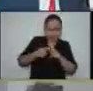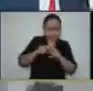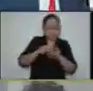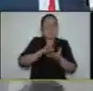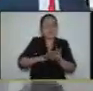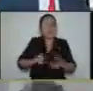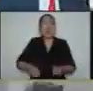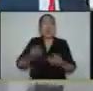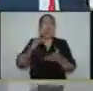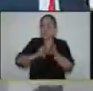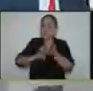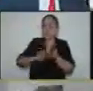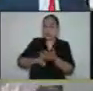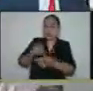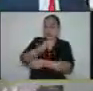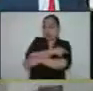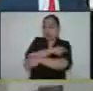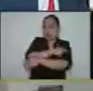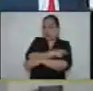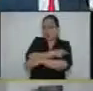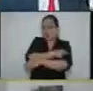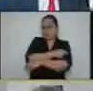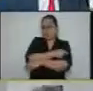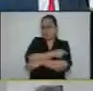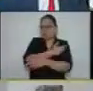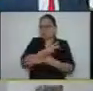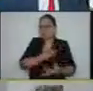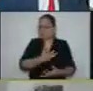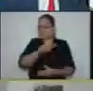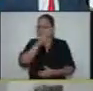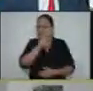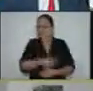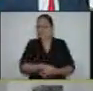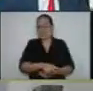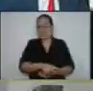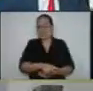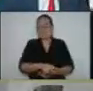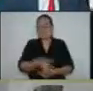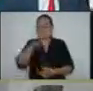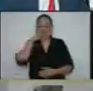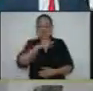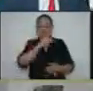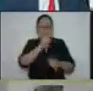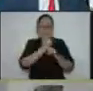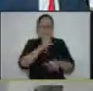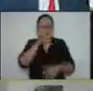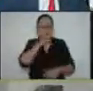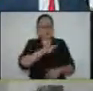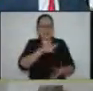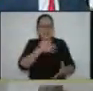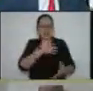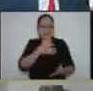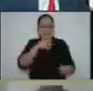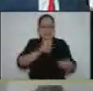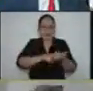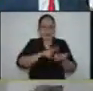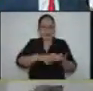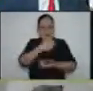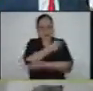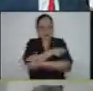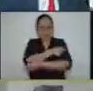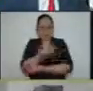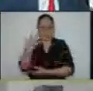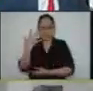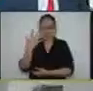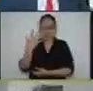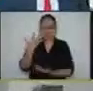que también esto parece que pudiera ser inexacto. Entonces, por tanto, creo